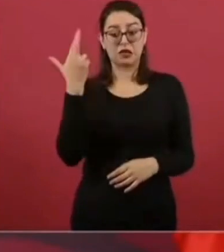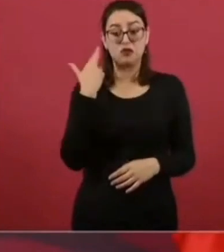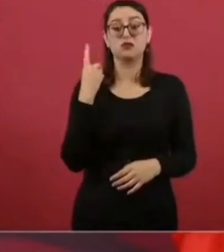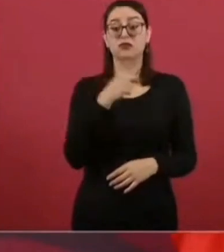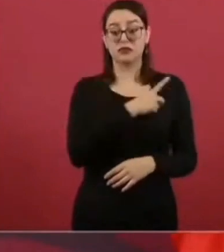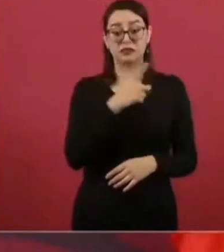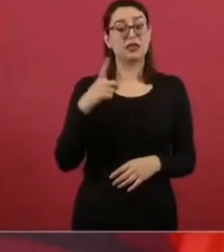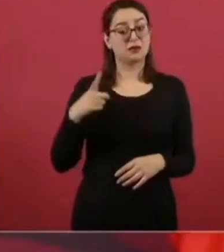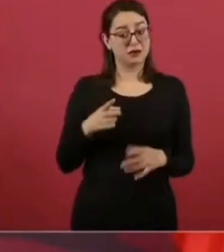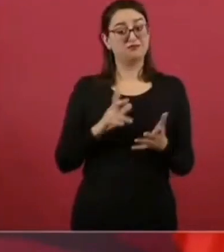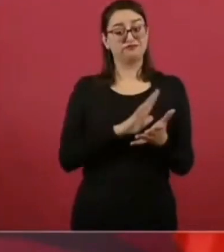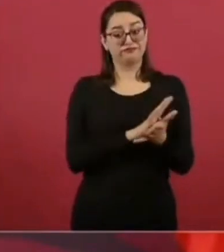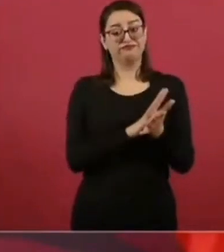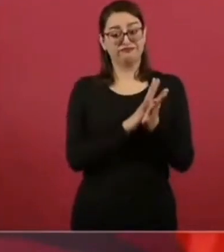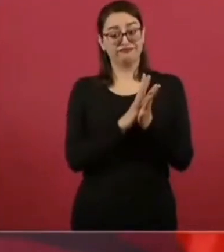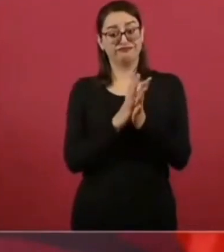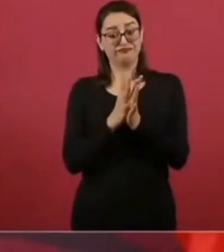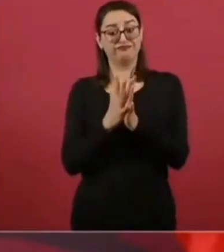tienen que ir